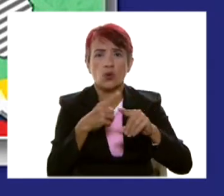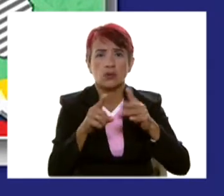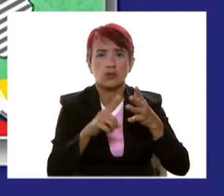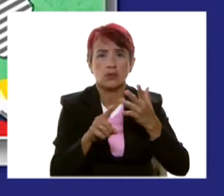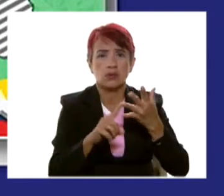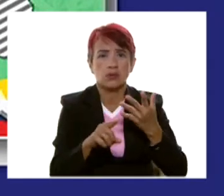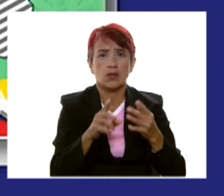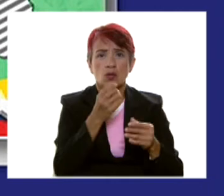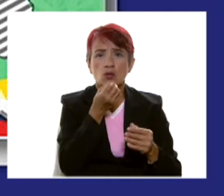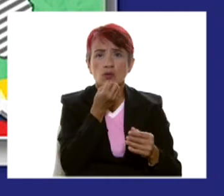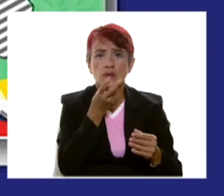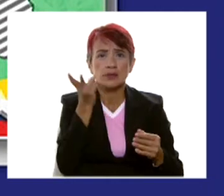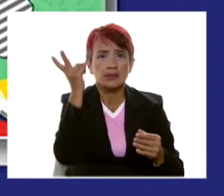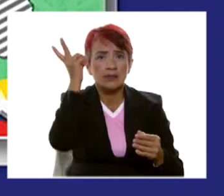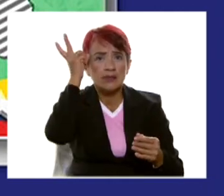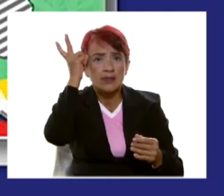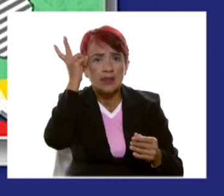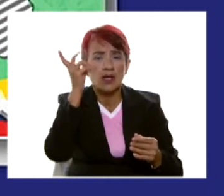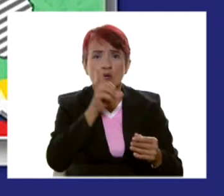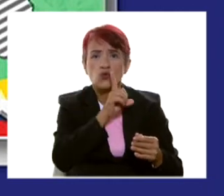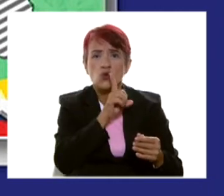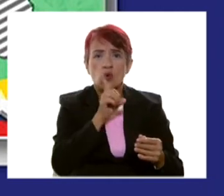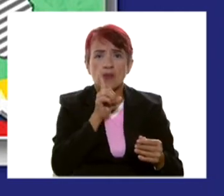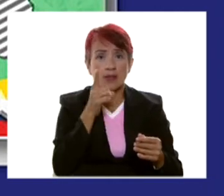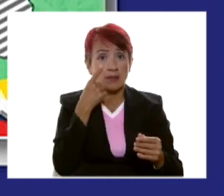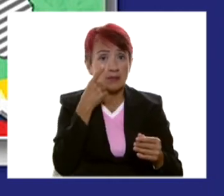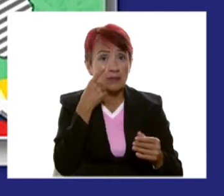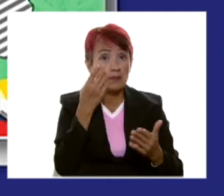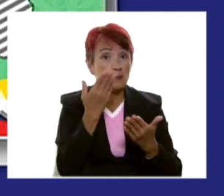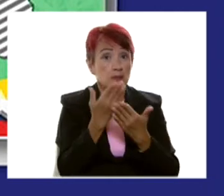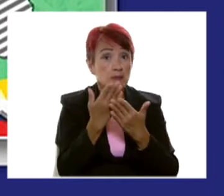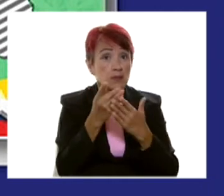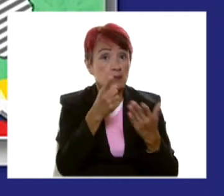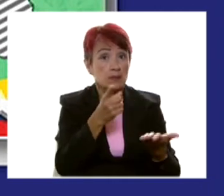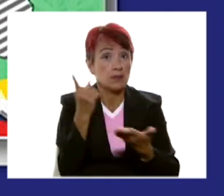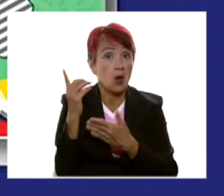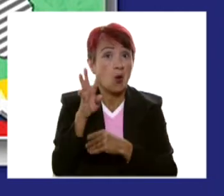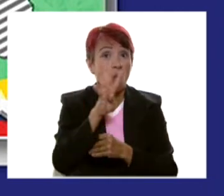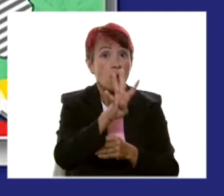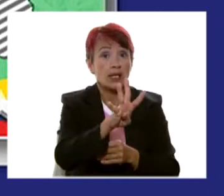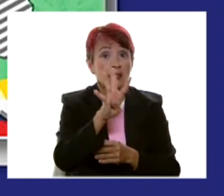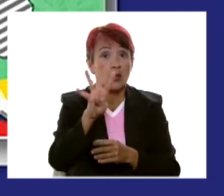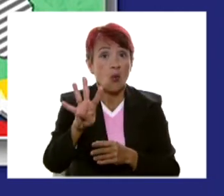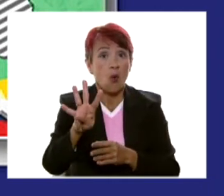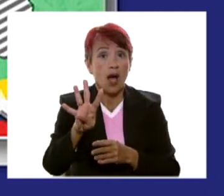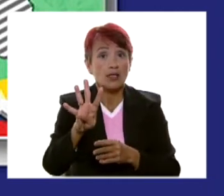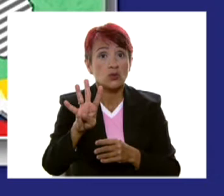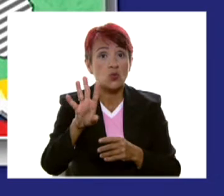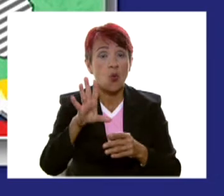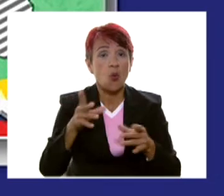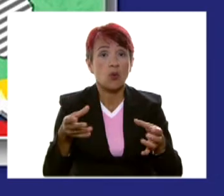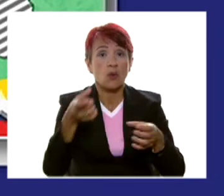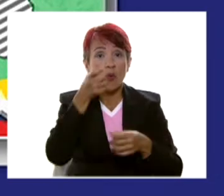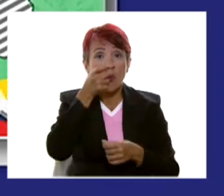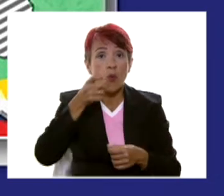Gayón. O sea, son alrededor, en este mapa que ustedes están viendo, vamos a ver 44 etnias indígenas en nuestro